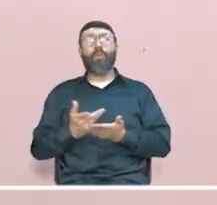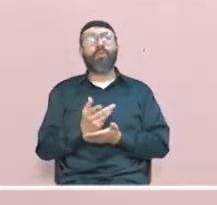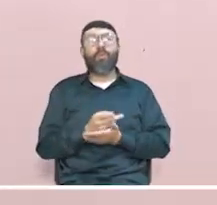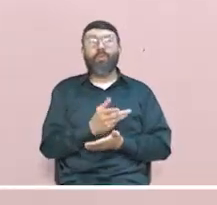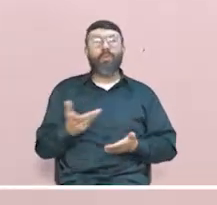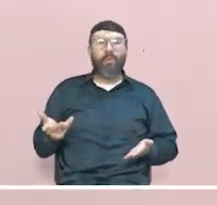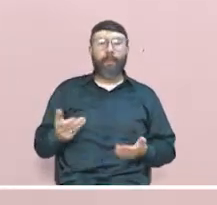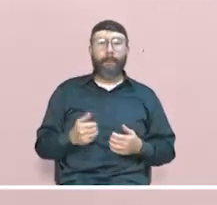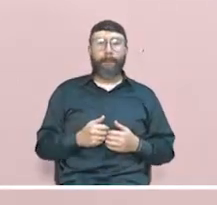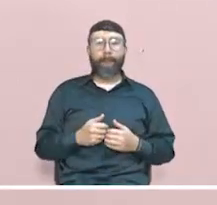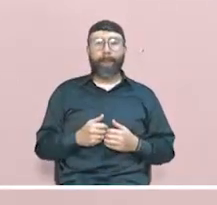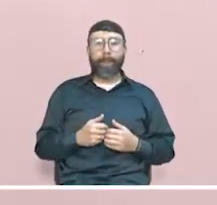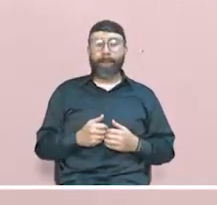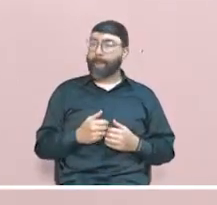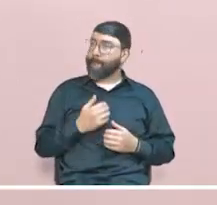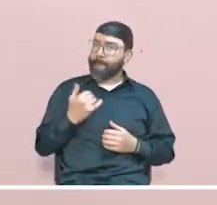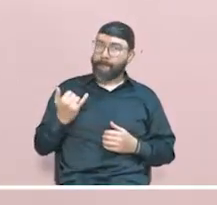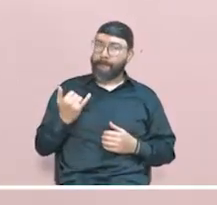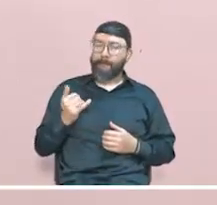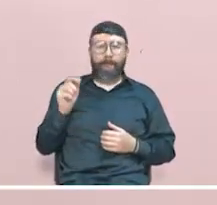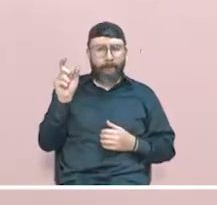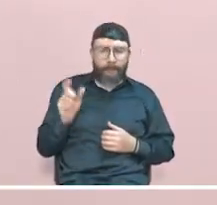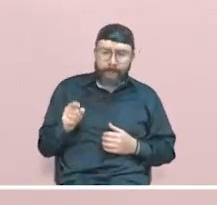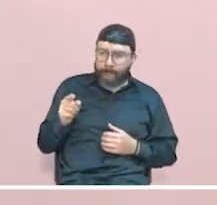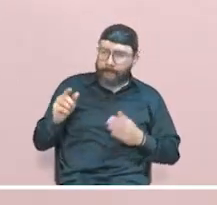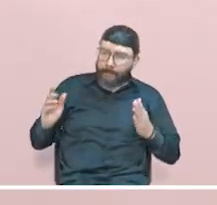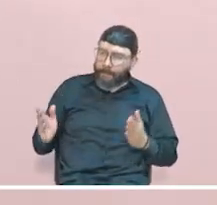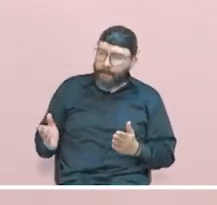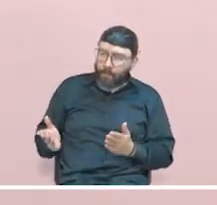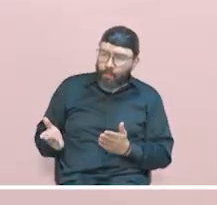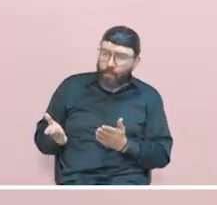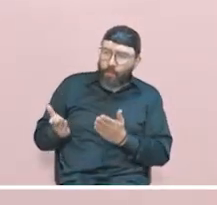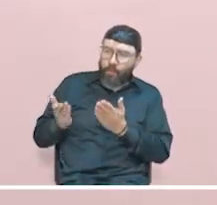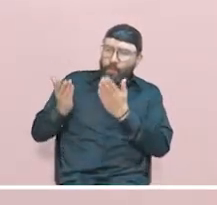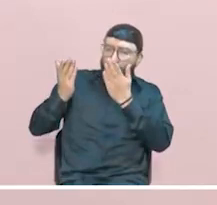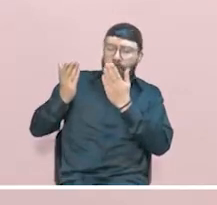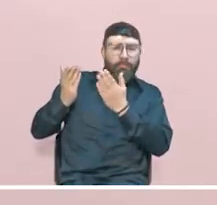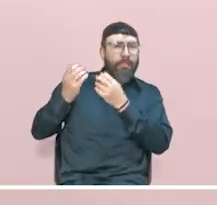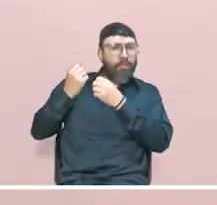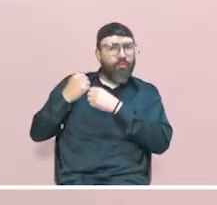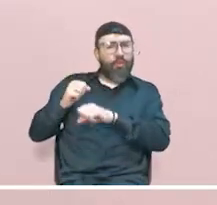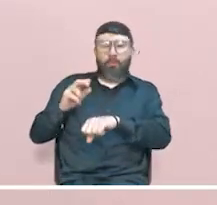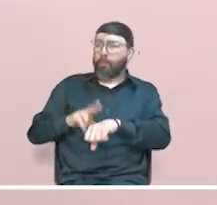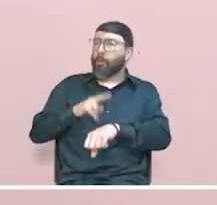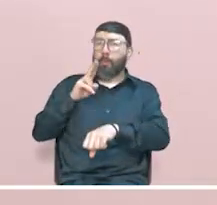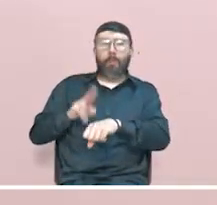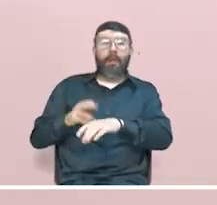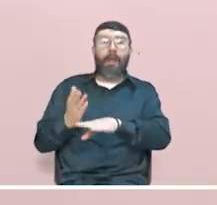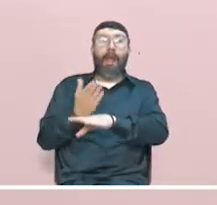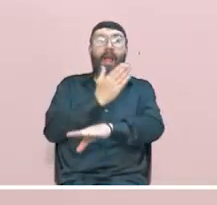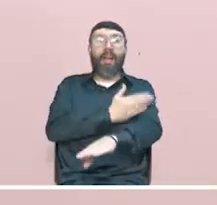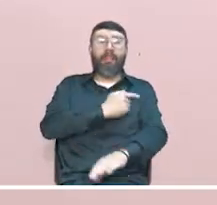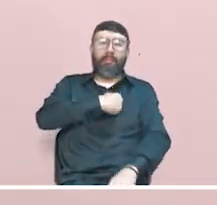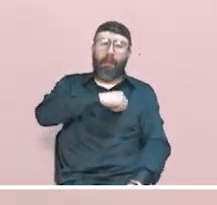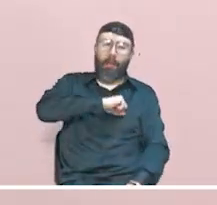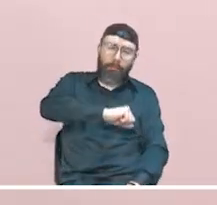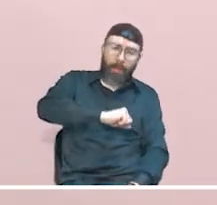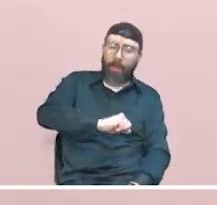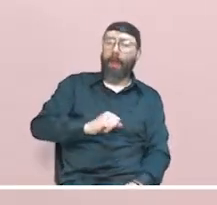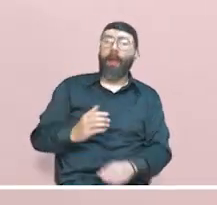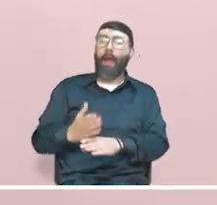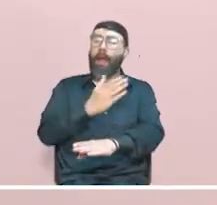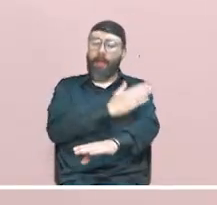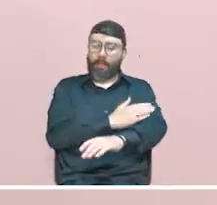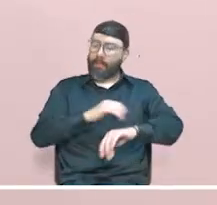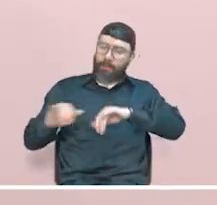una condición del paciente a una condición tan normal como era antes de su evento cardiovascular.